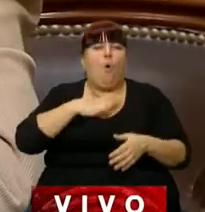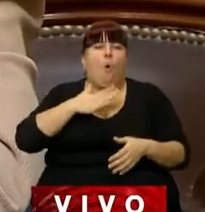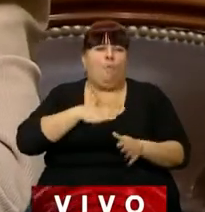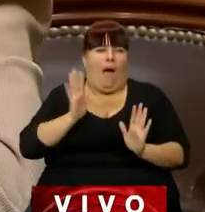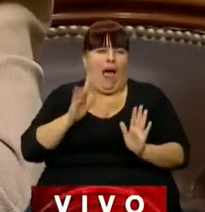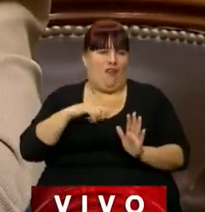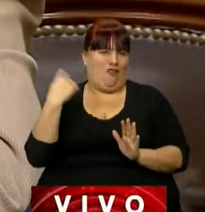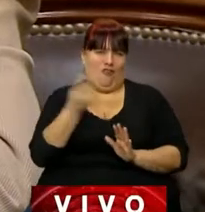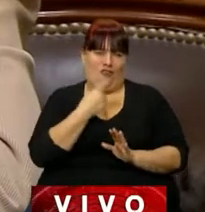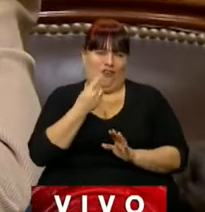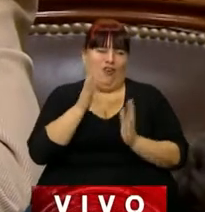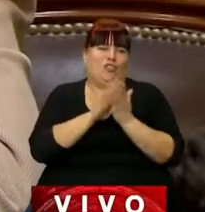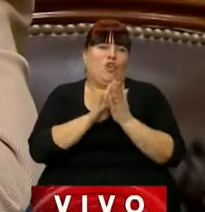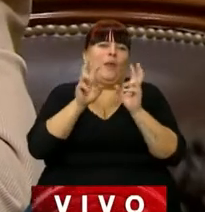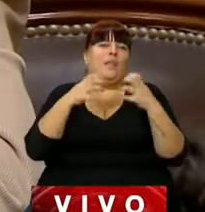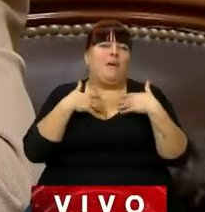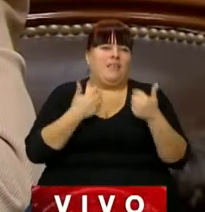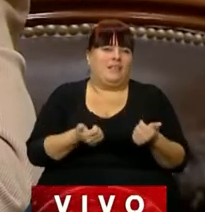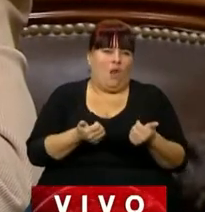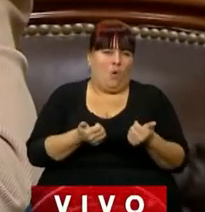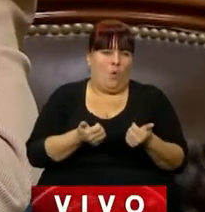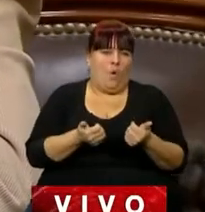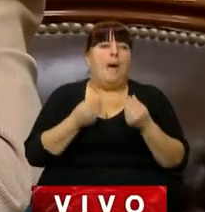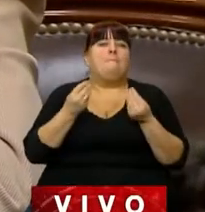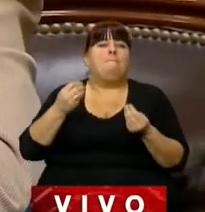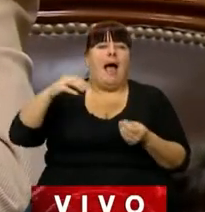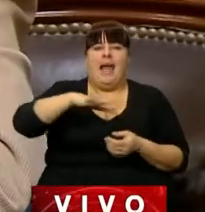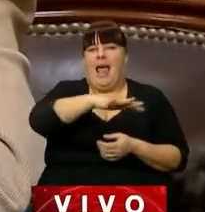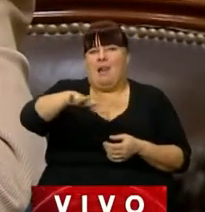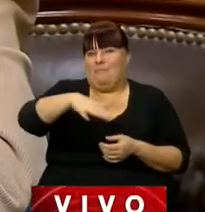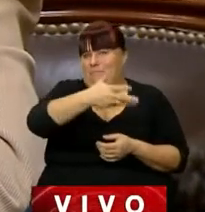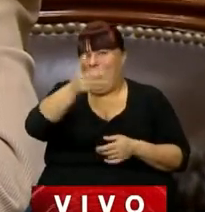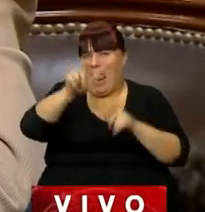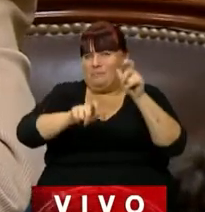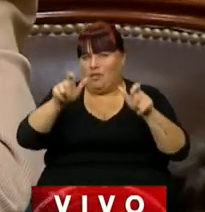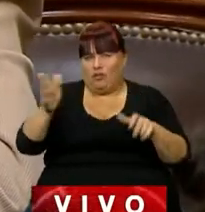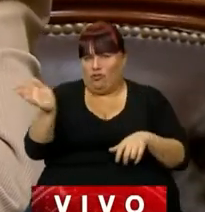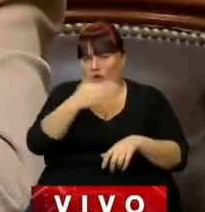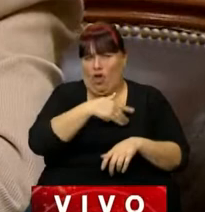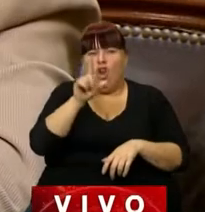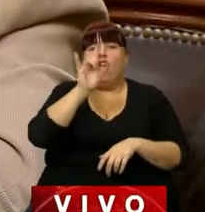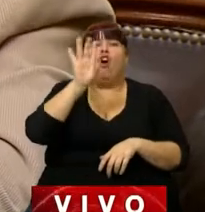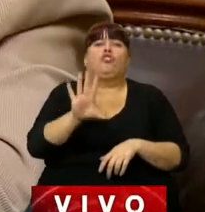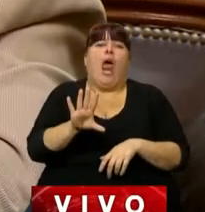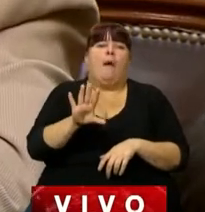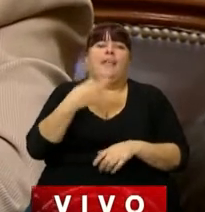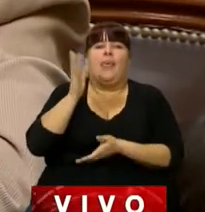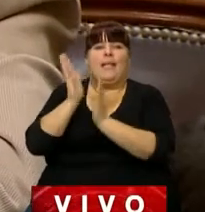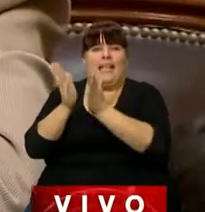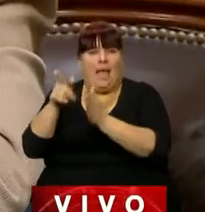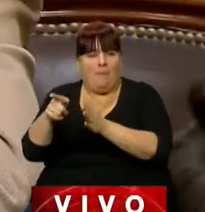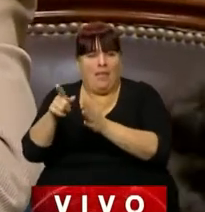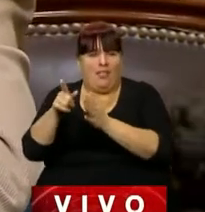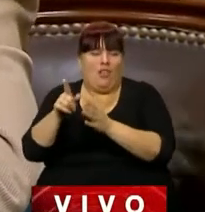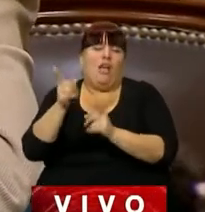humanístico que tenemos desde la salud hacia la población en todos los sentidos, no solo aquel que debe ser curado, sino